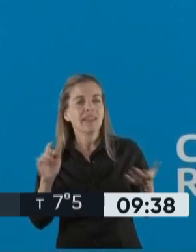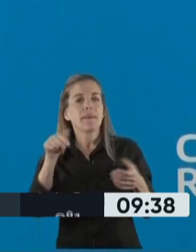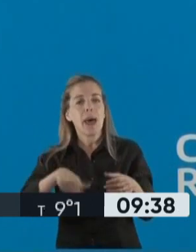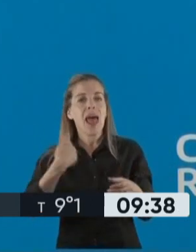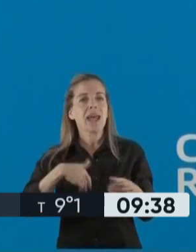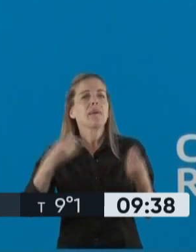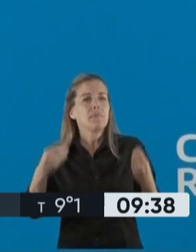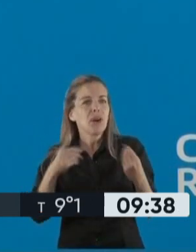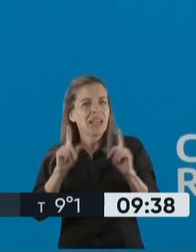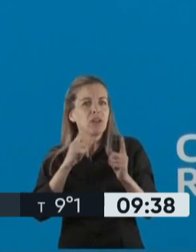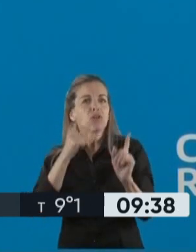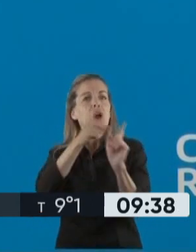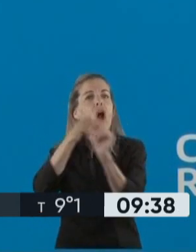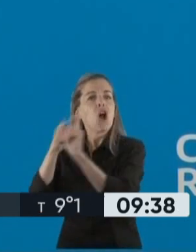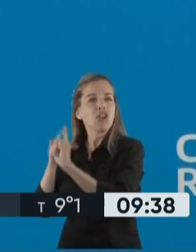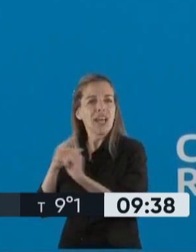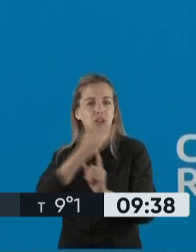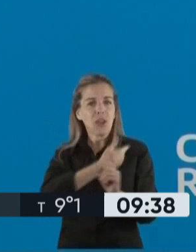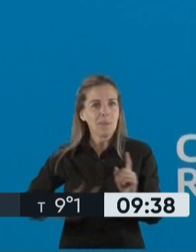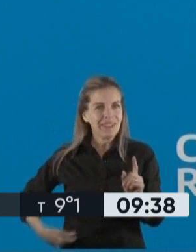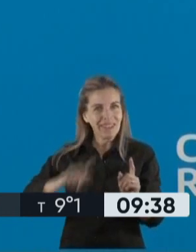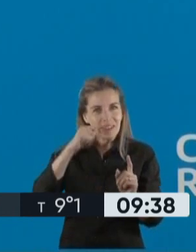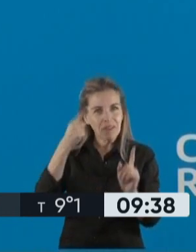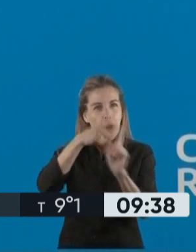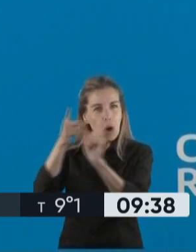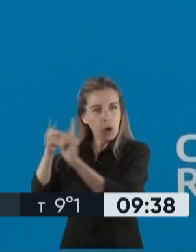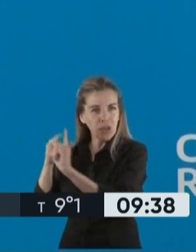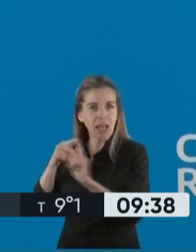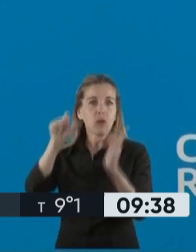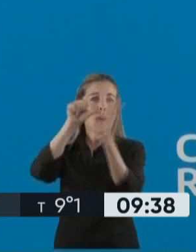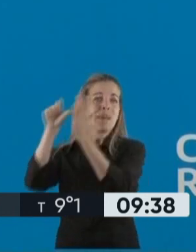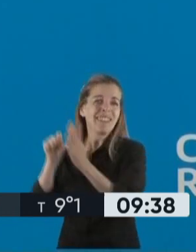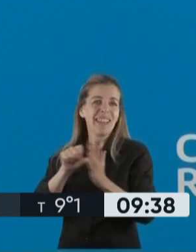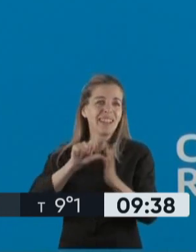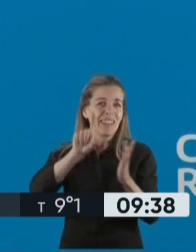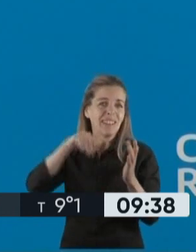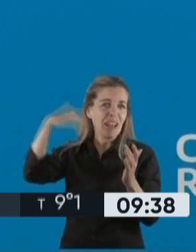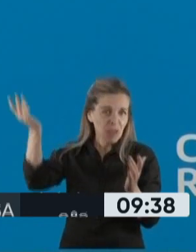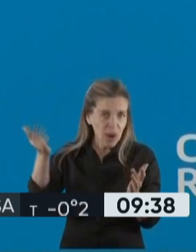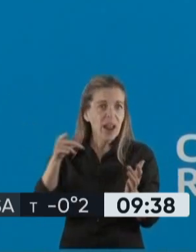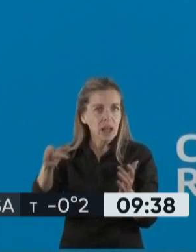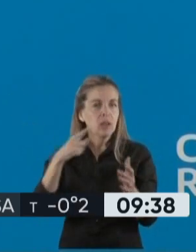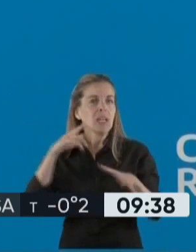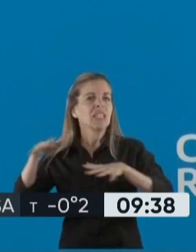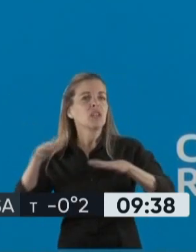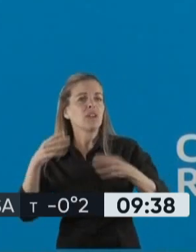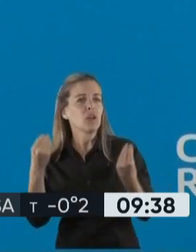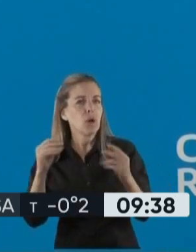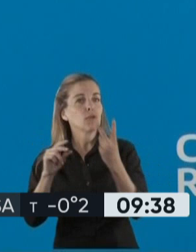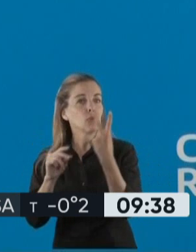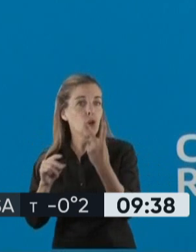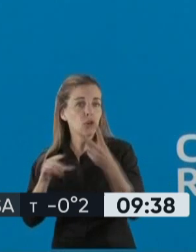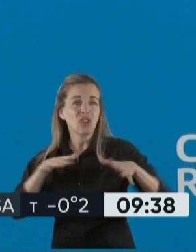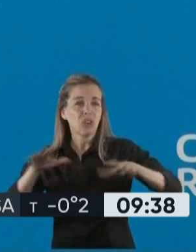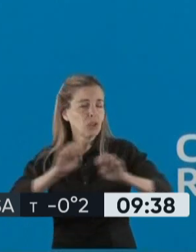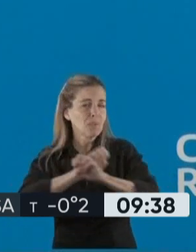estas conversaciones internacionales que está llevando el presidente adelante con diferentes países tienen que ver con que la otra gran crisis, las dos crisis que hay en el mundo en